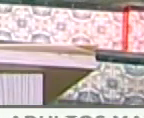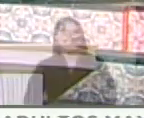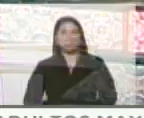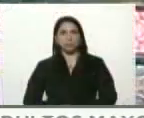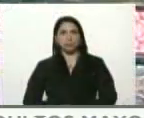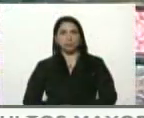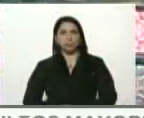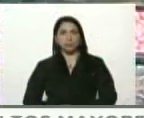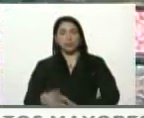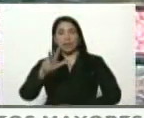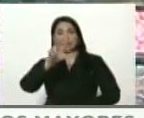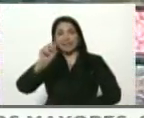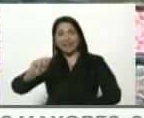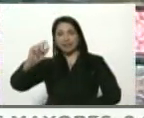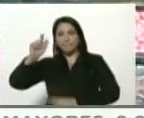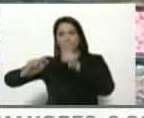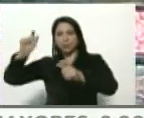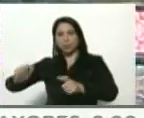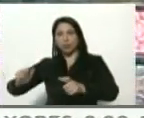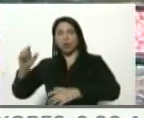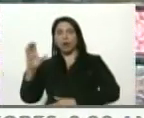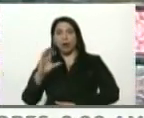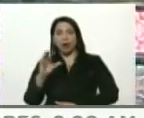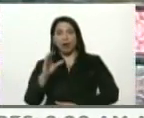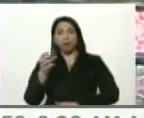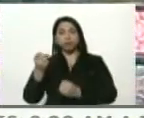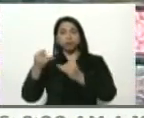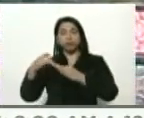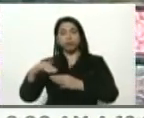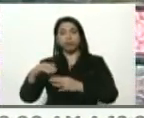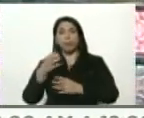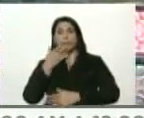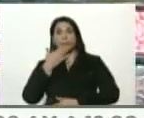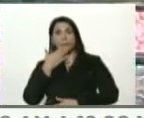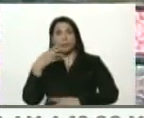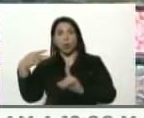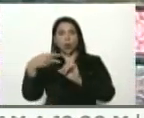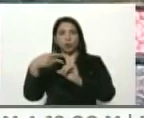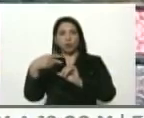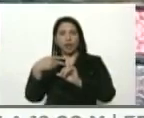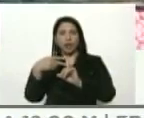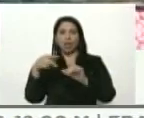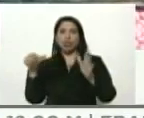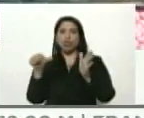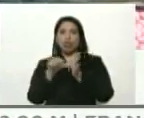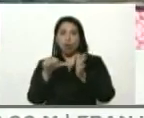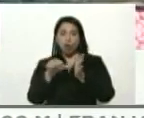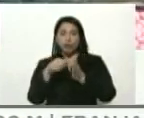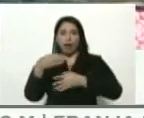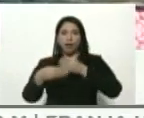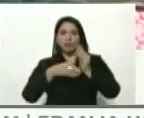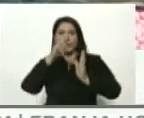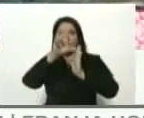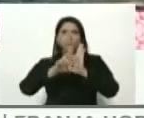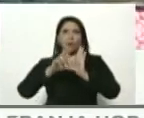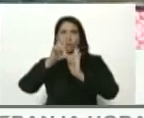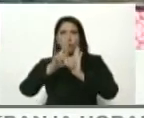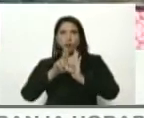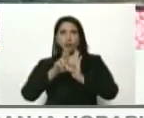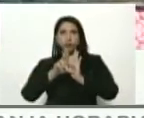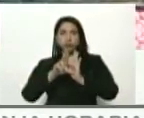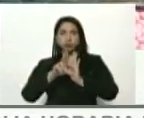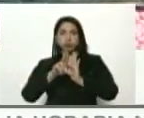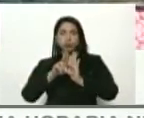el distrito capital, muchos de ellos distribuidos en los hoteles donde estamos a través del puesto